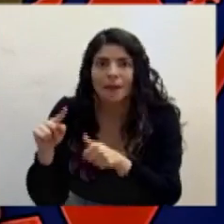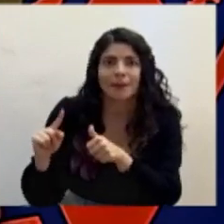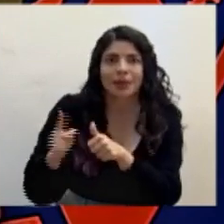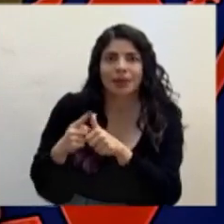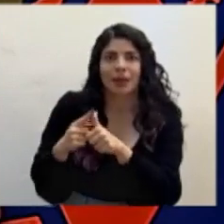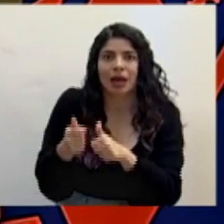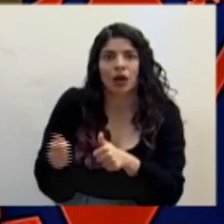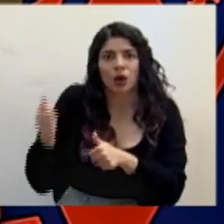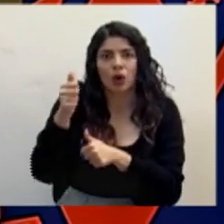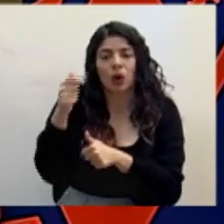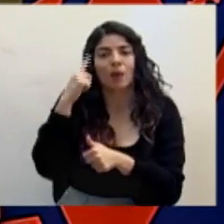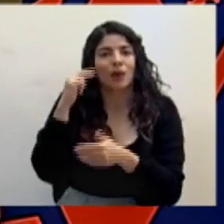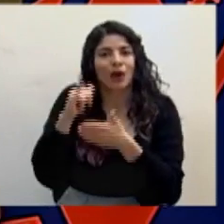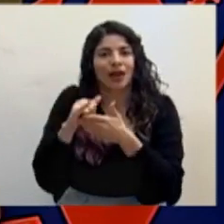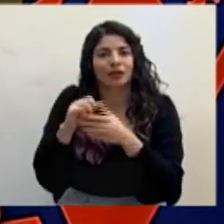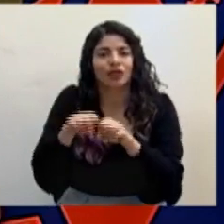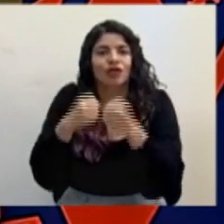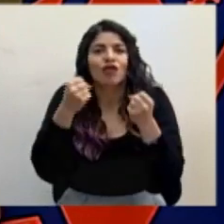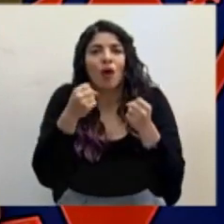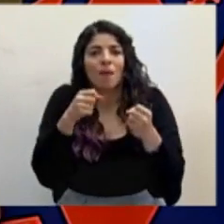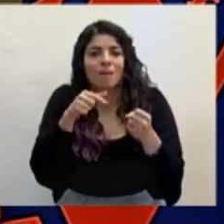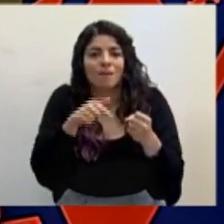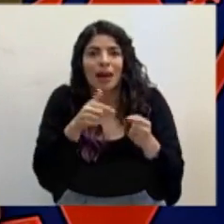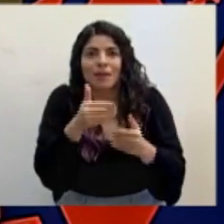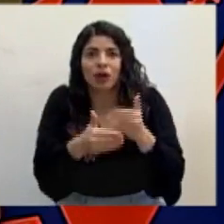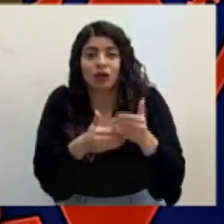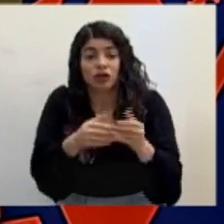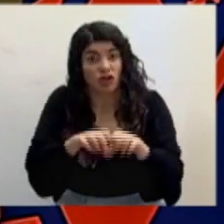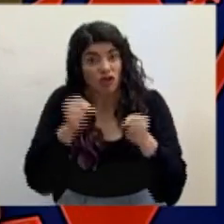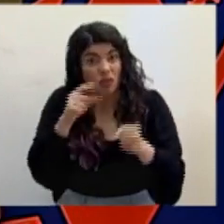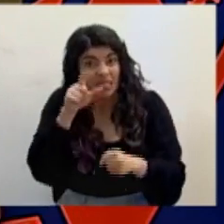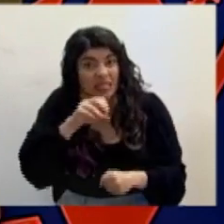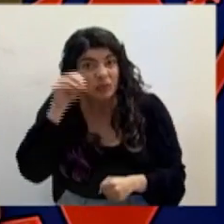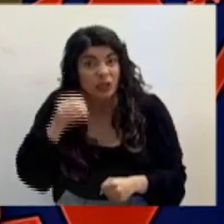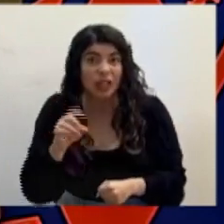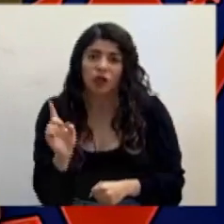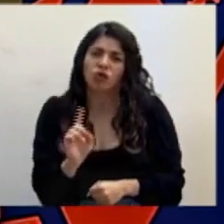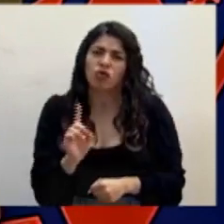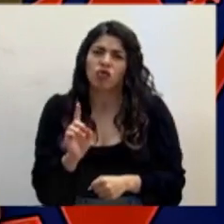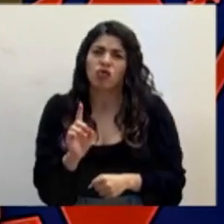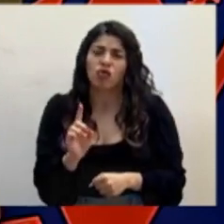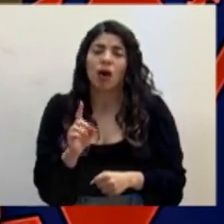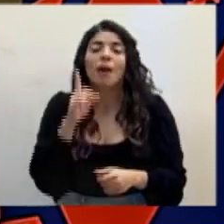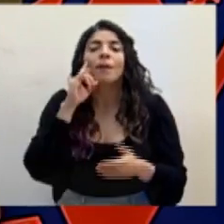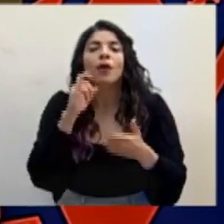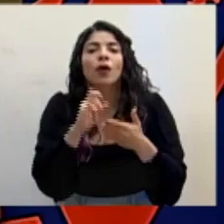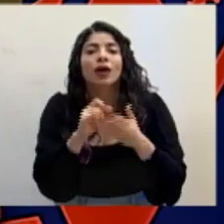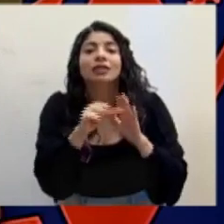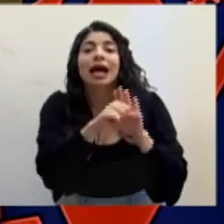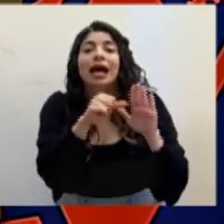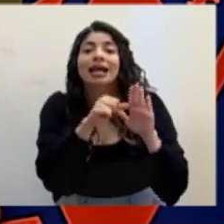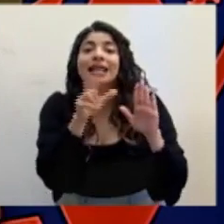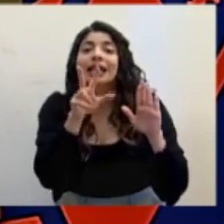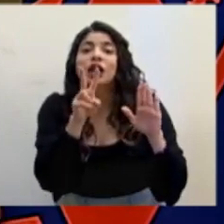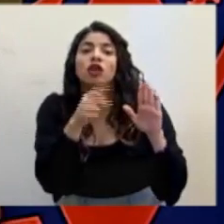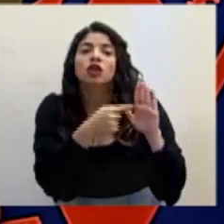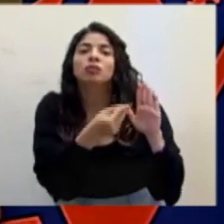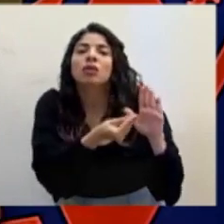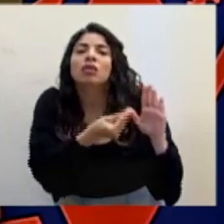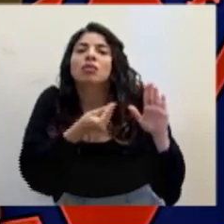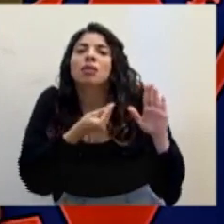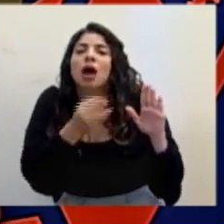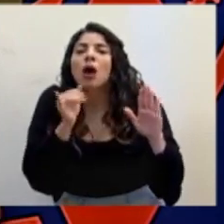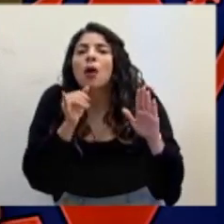personas. Obviamente, este rompimiento no es absoluto. Entonces, el artículo 32 nos da una base